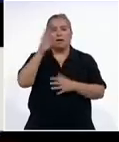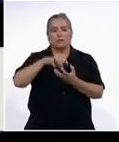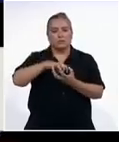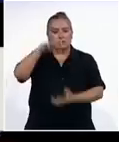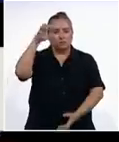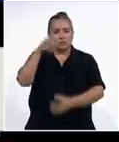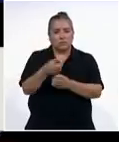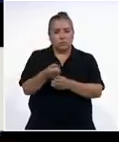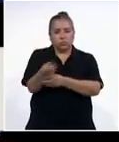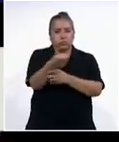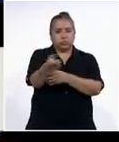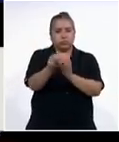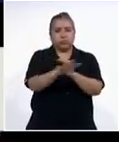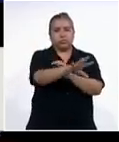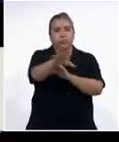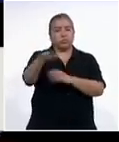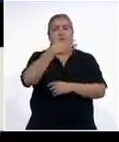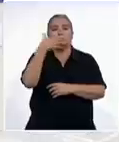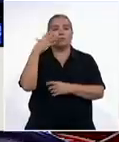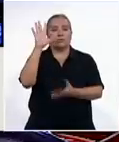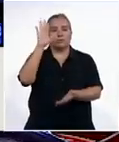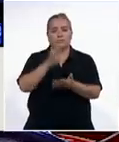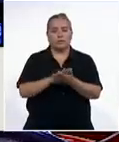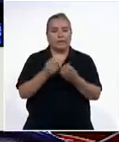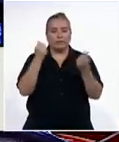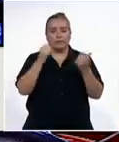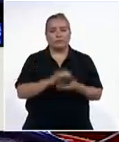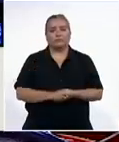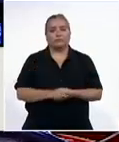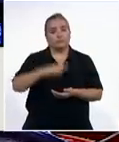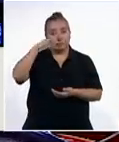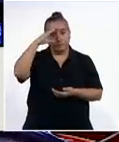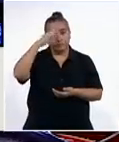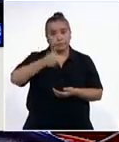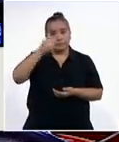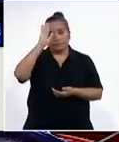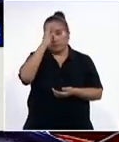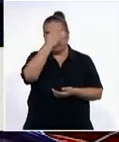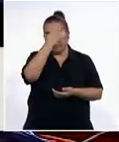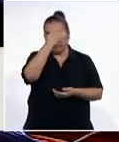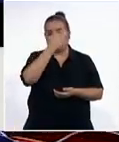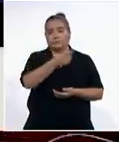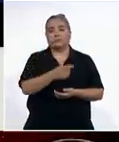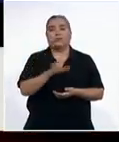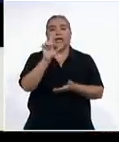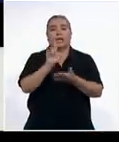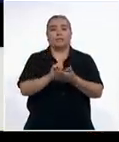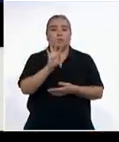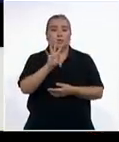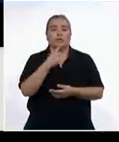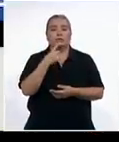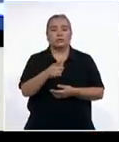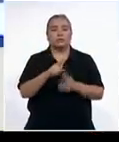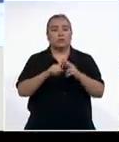tipo de compartimientos, de habitaciones. Para el comandante, jefe de la compañía de bomberos Lima 4, el siniestro